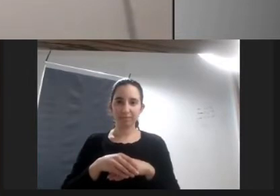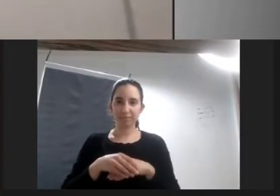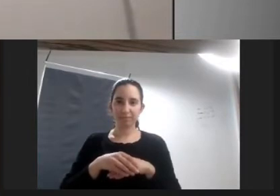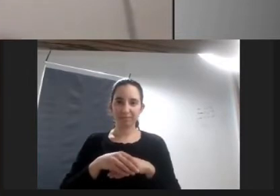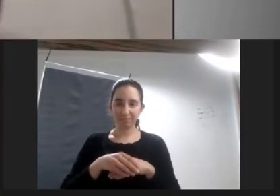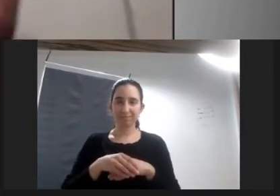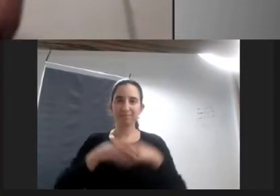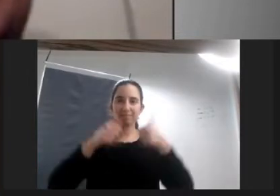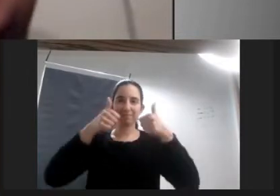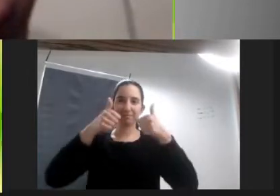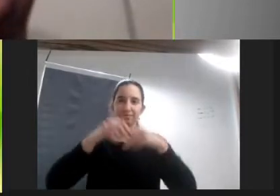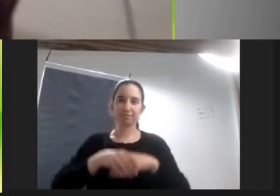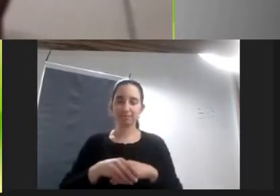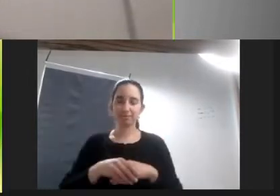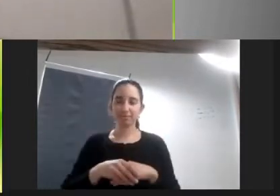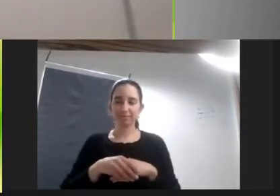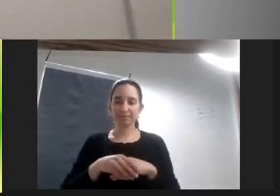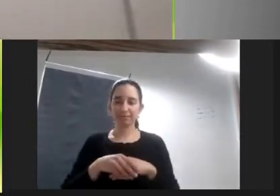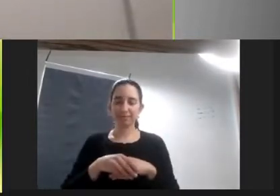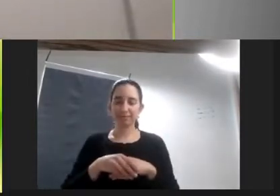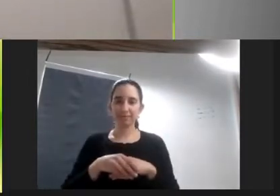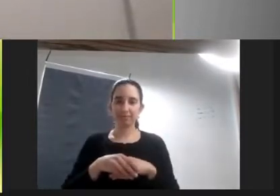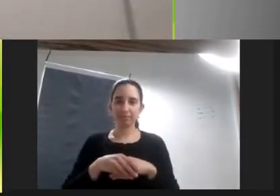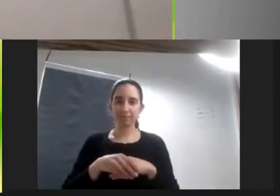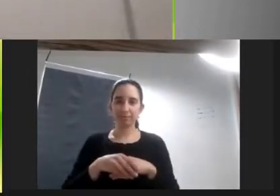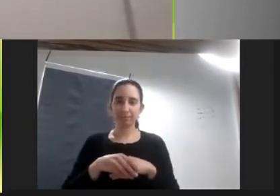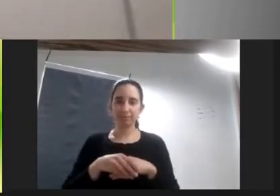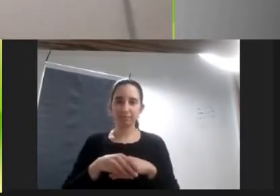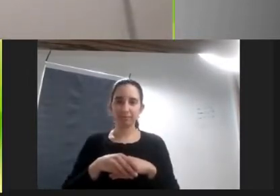Ahí ya está lista, muchas gracias. Perfecto.